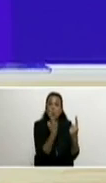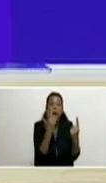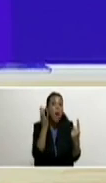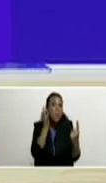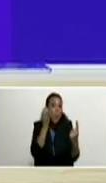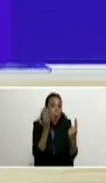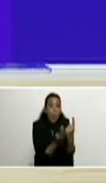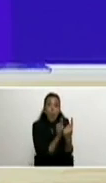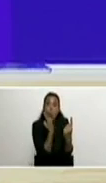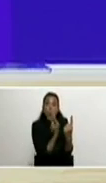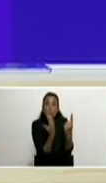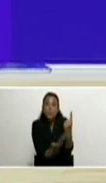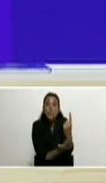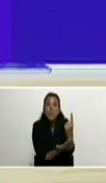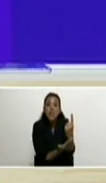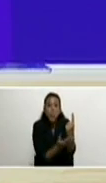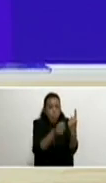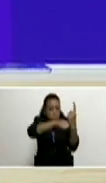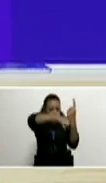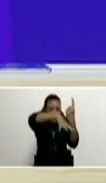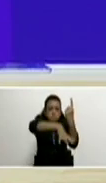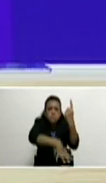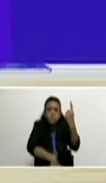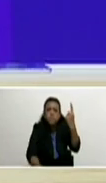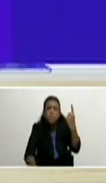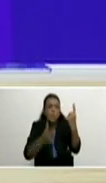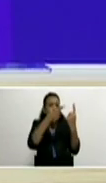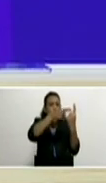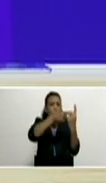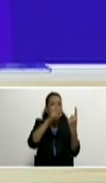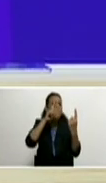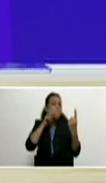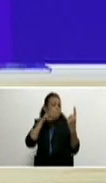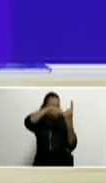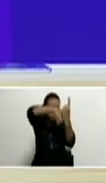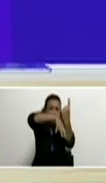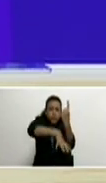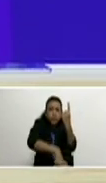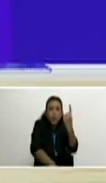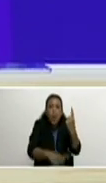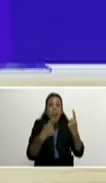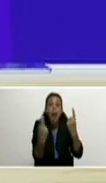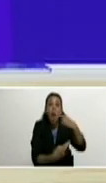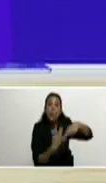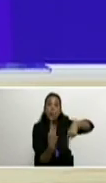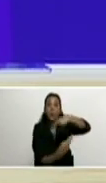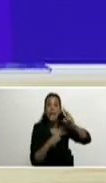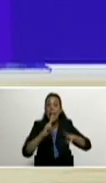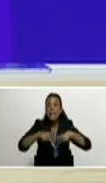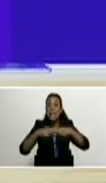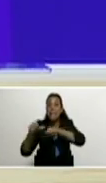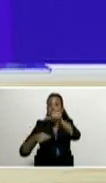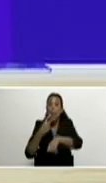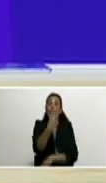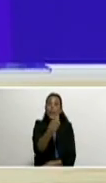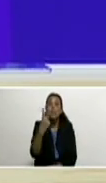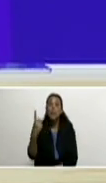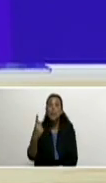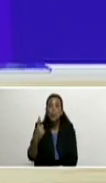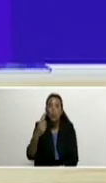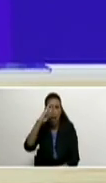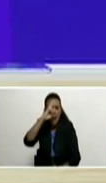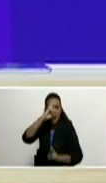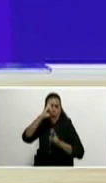mujer, viene en las raíces nuestras. En la raíz de la revolución bolivariana del siglo XXI está el